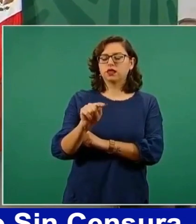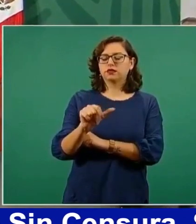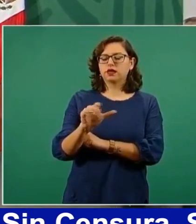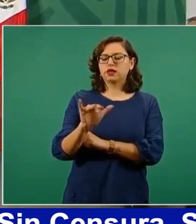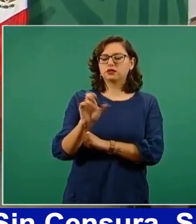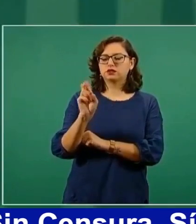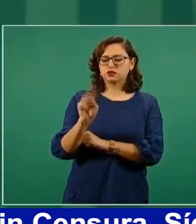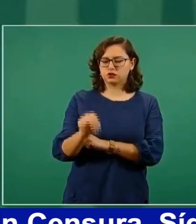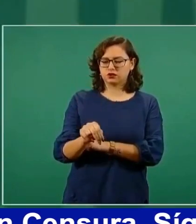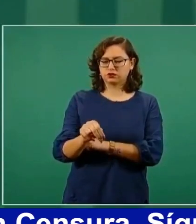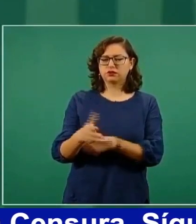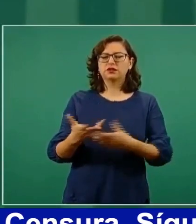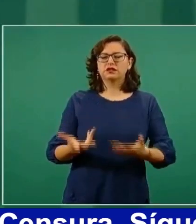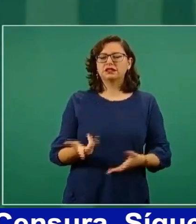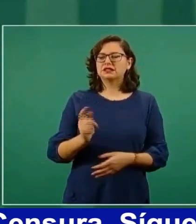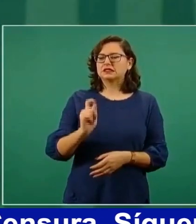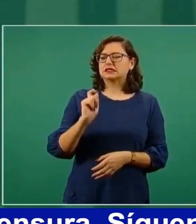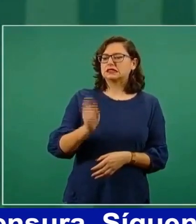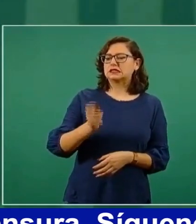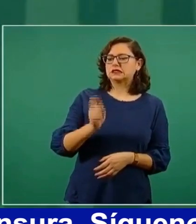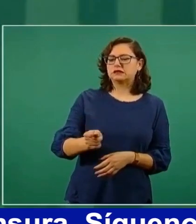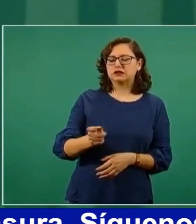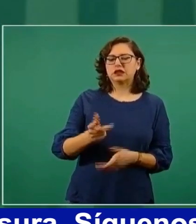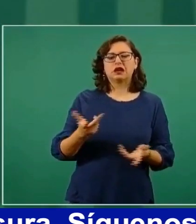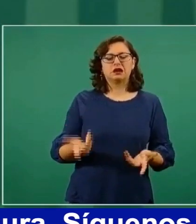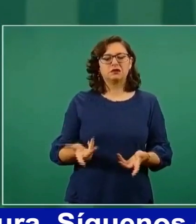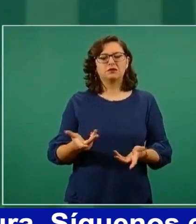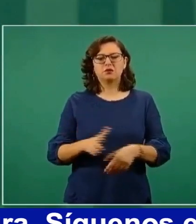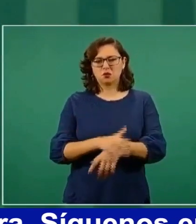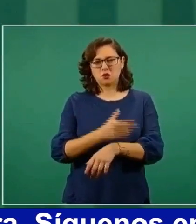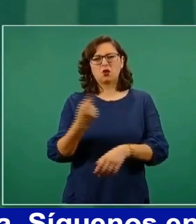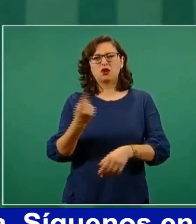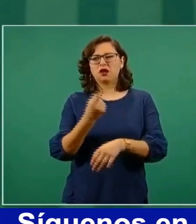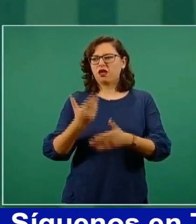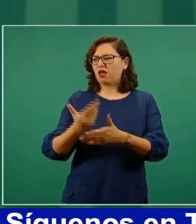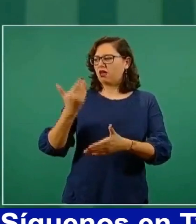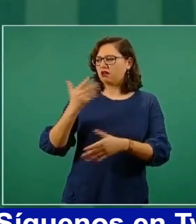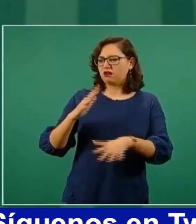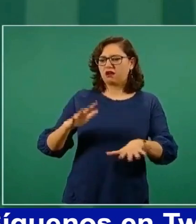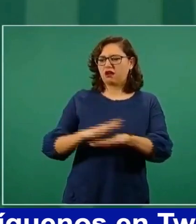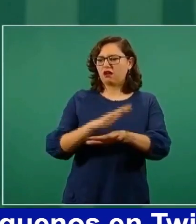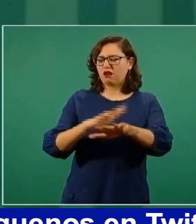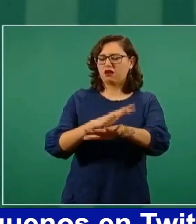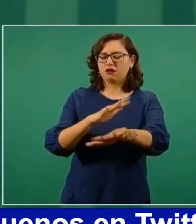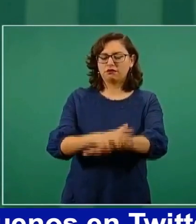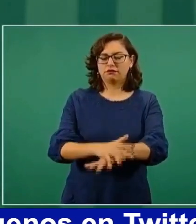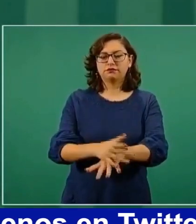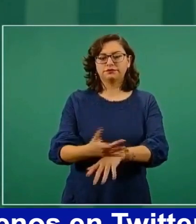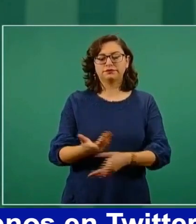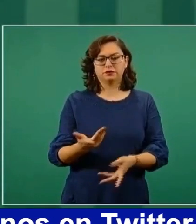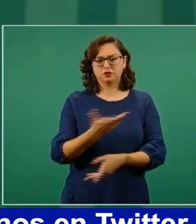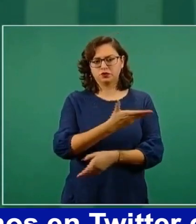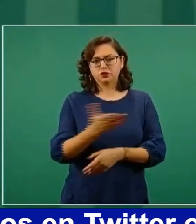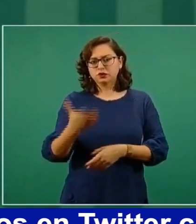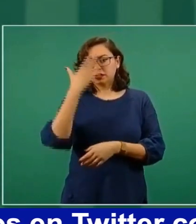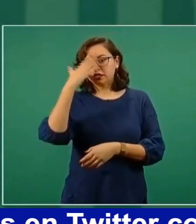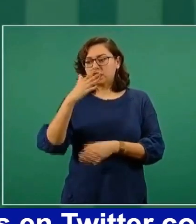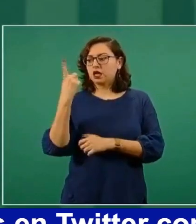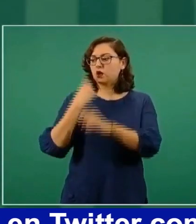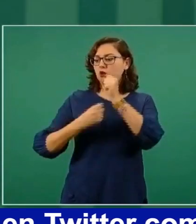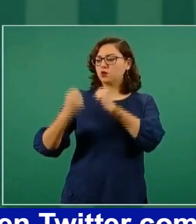reforma. Como algunos de ustedes conocen ya, en noviembre del año pasado, el presidente López